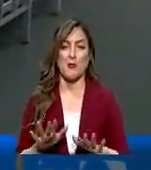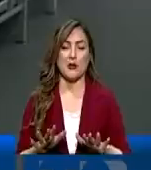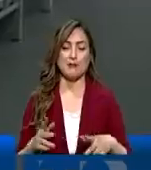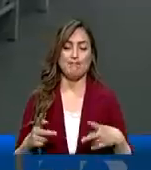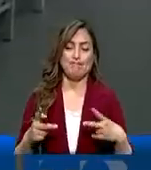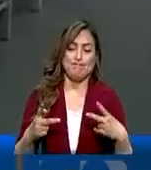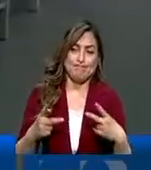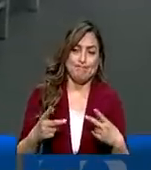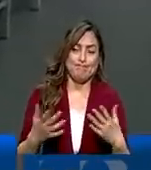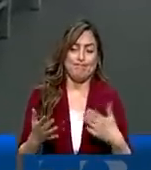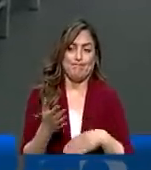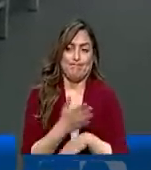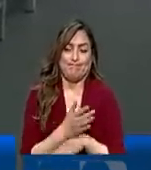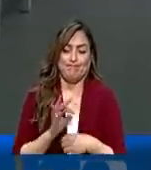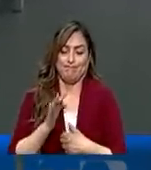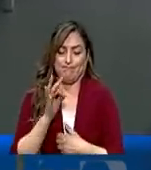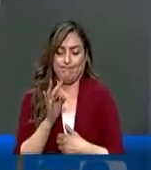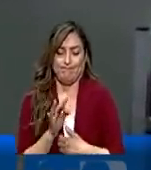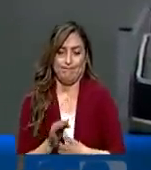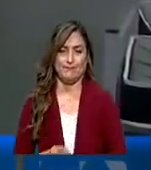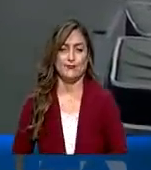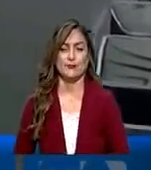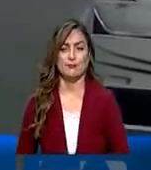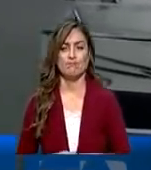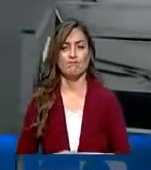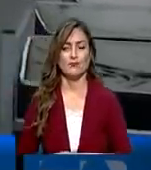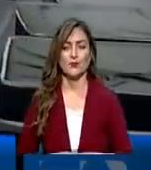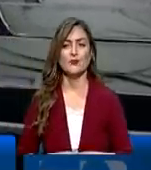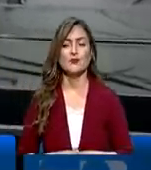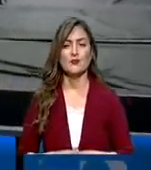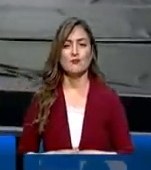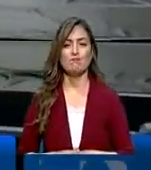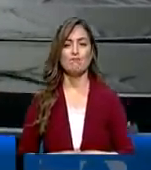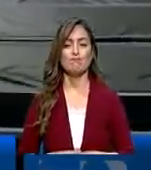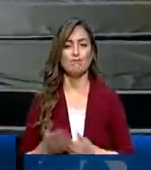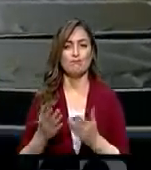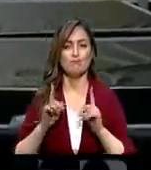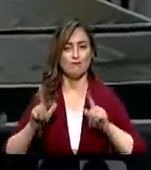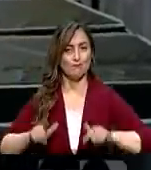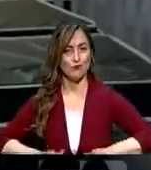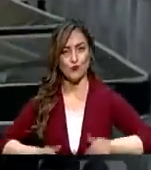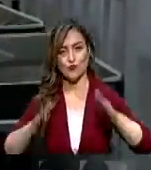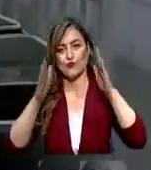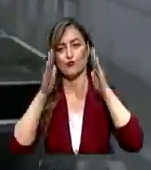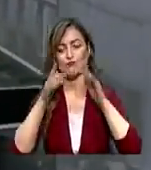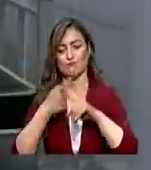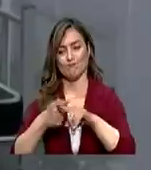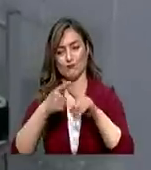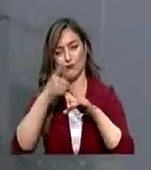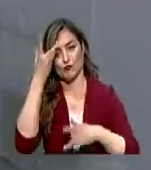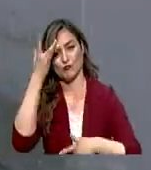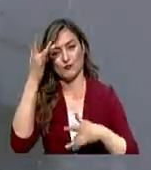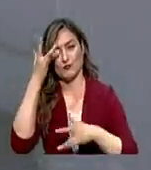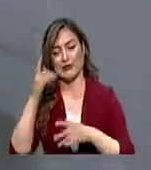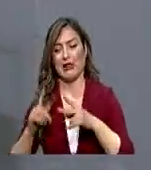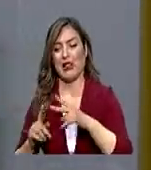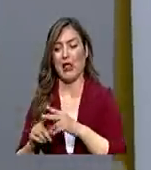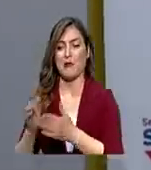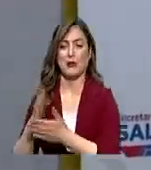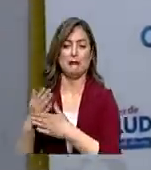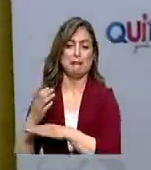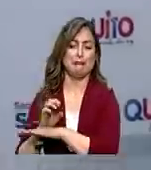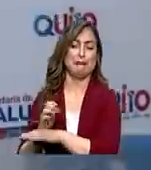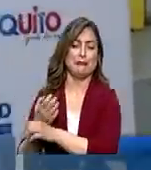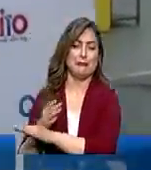cifras previas a la pandemia y de esta manera los servicios de salud podrán atender las patologías que han sido rezagadas.